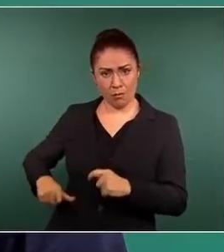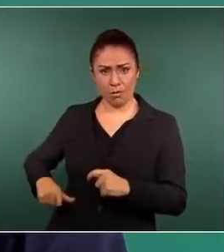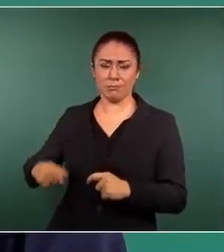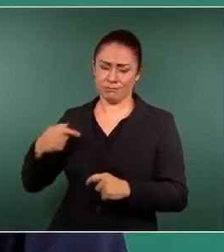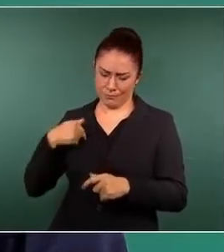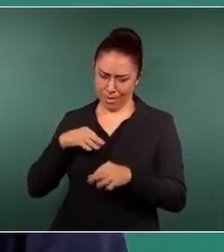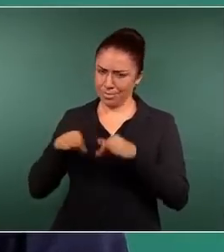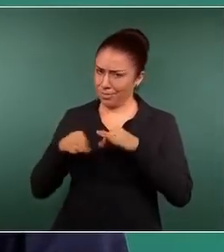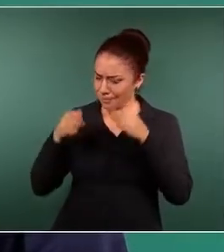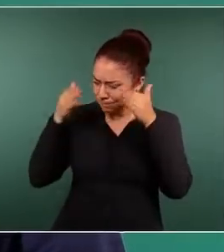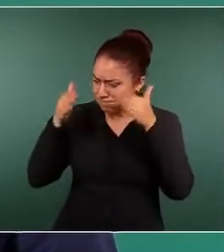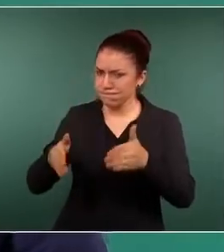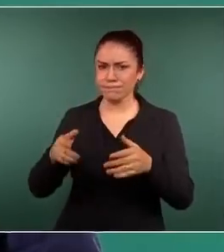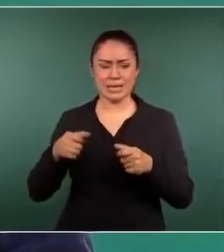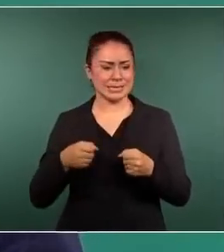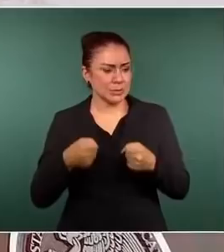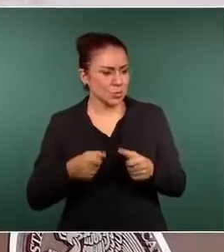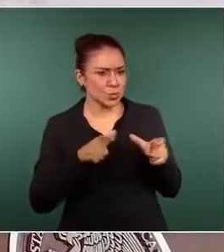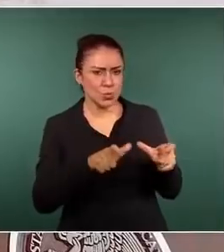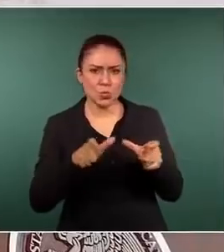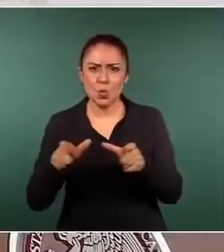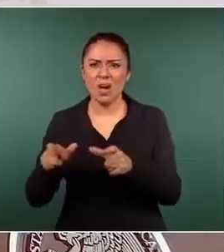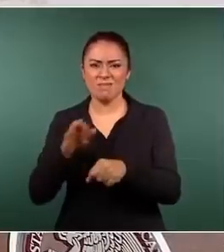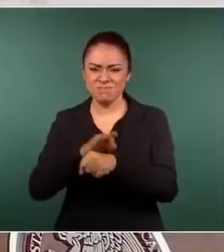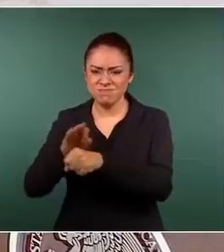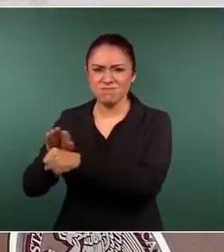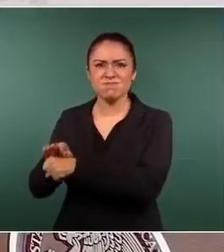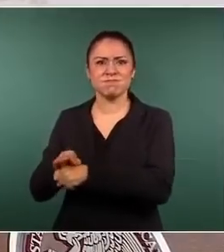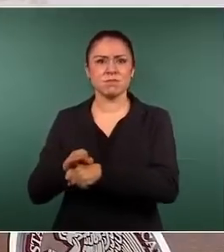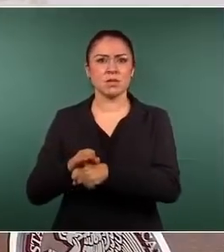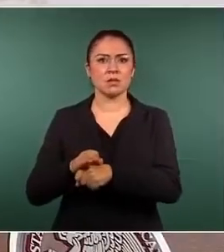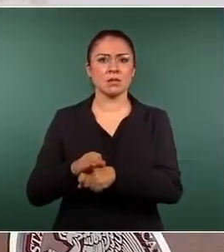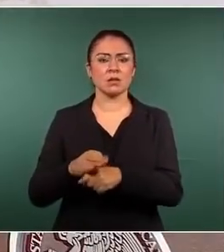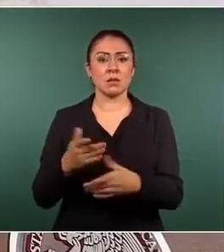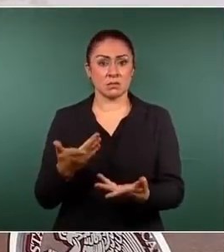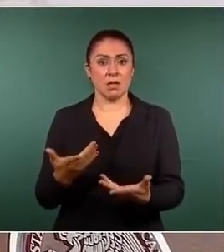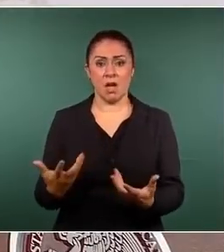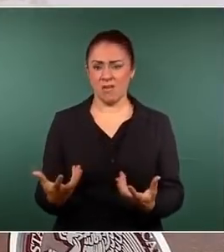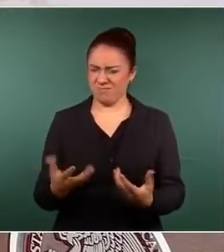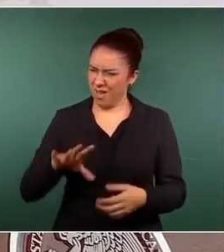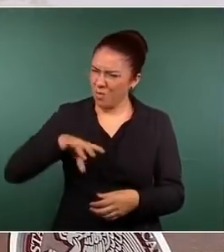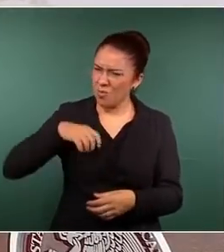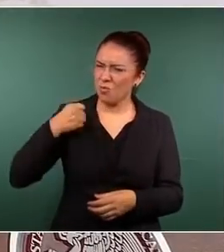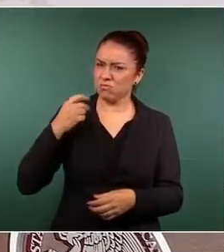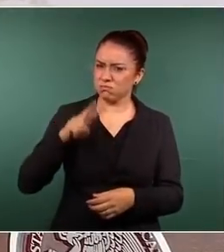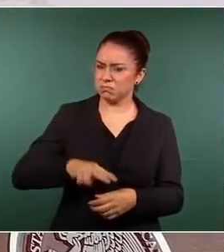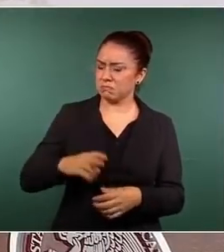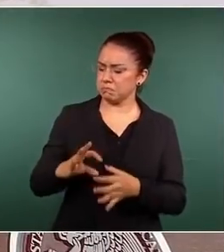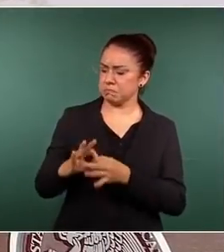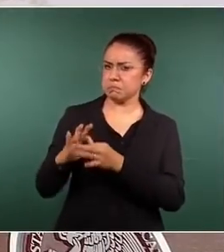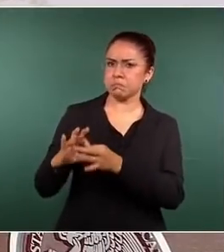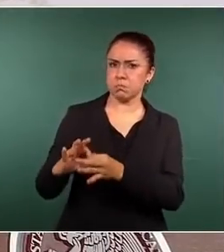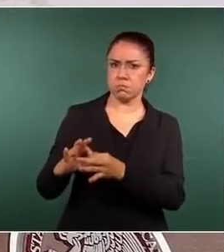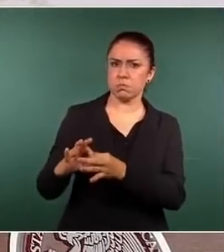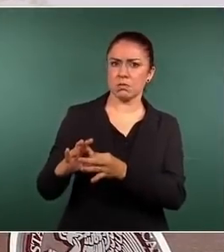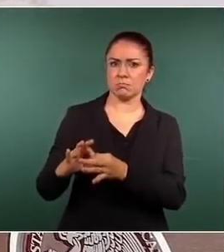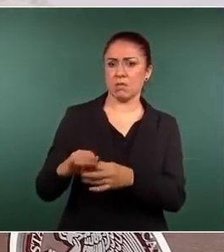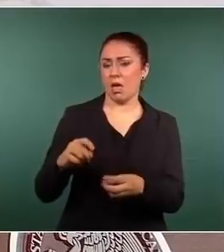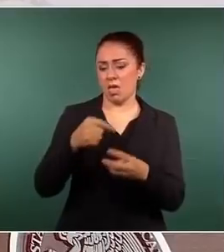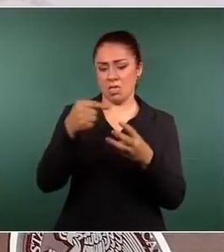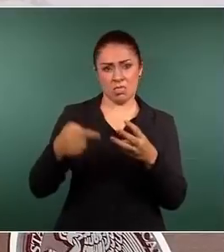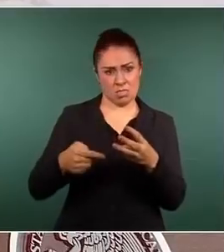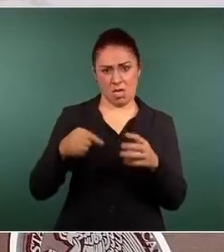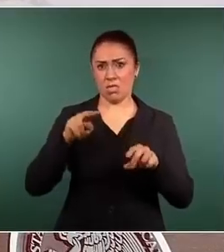2017 hasta hoy hasta esta fecha ha sido un esfuerzo en conjunto y en coordinación con los tres niveles